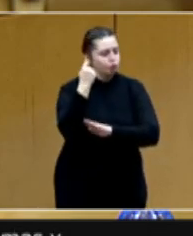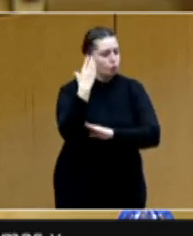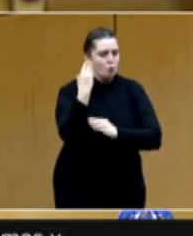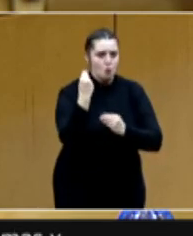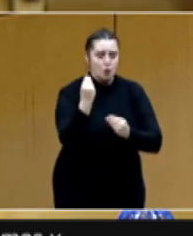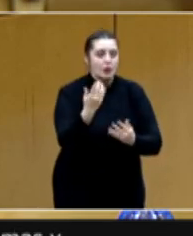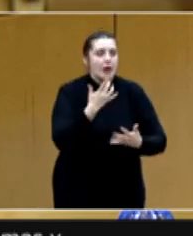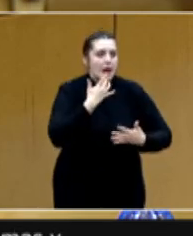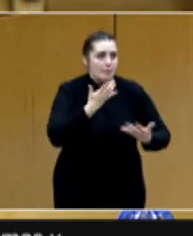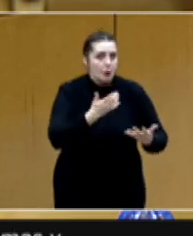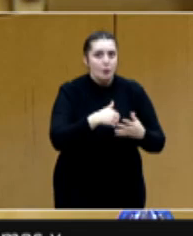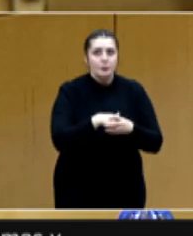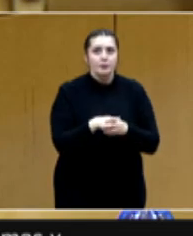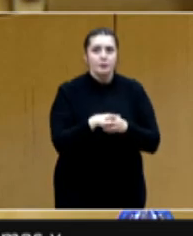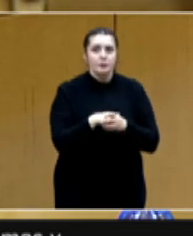como